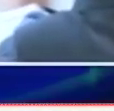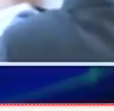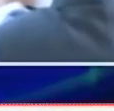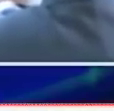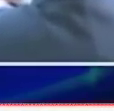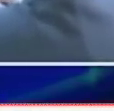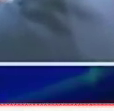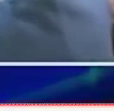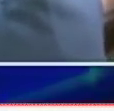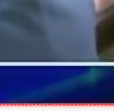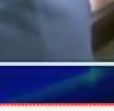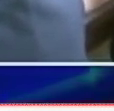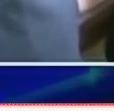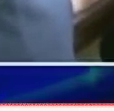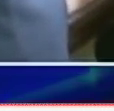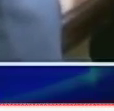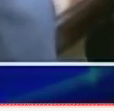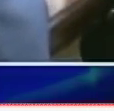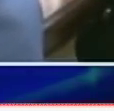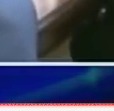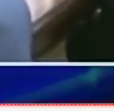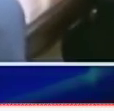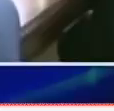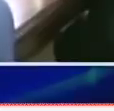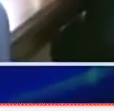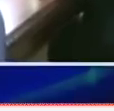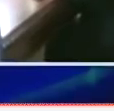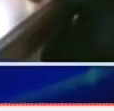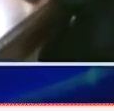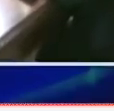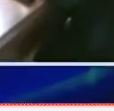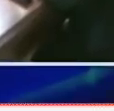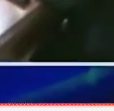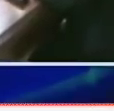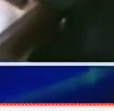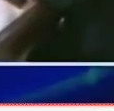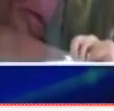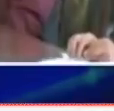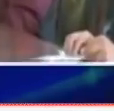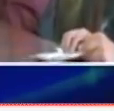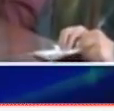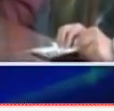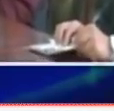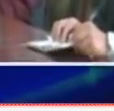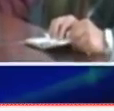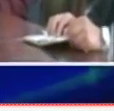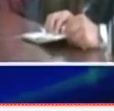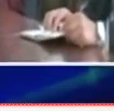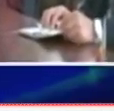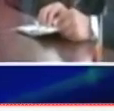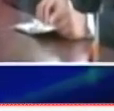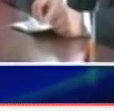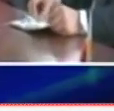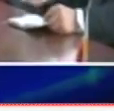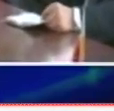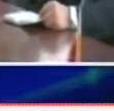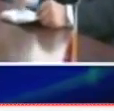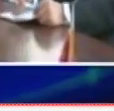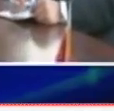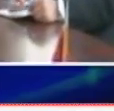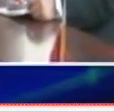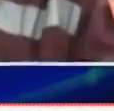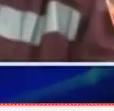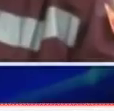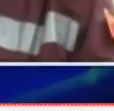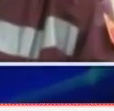reunión muy especial, puesto que la Comisión Presidencial recibió al equipo